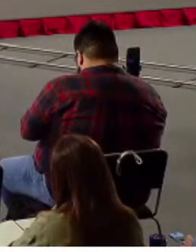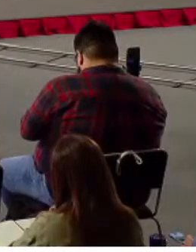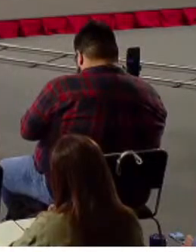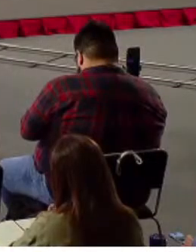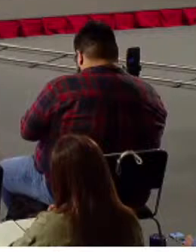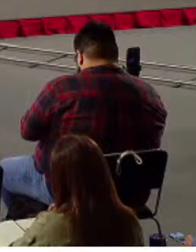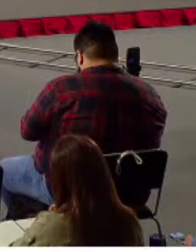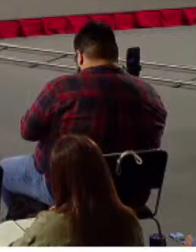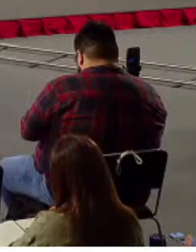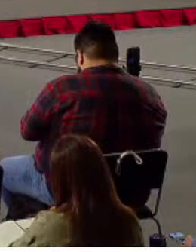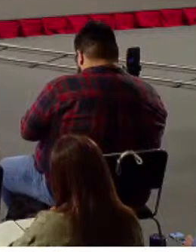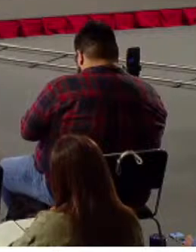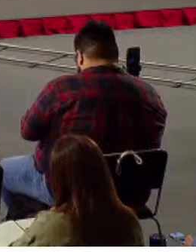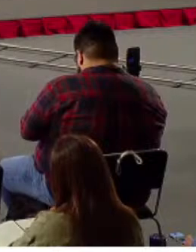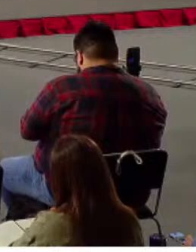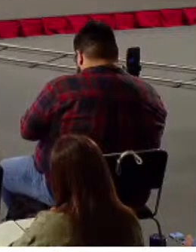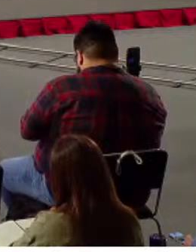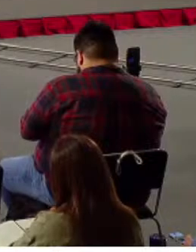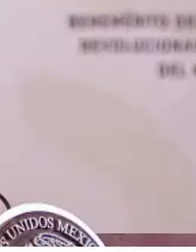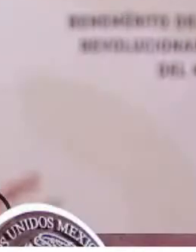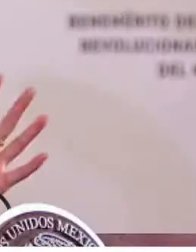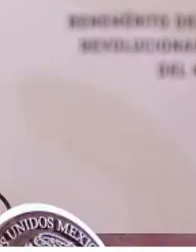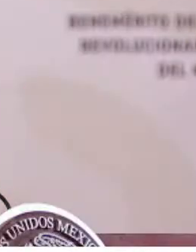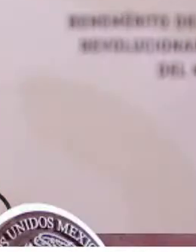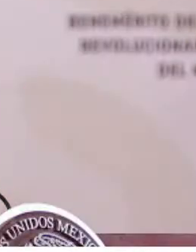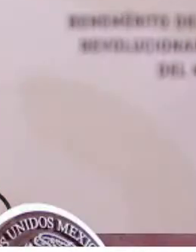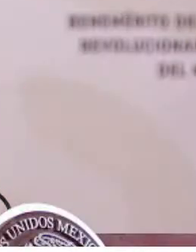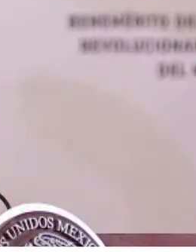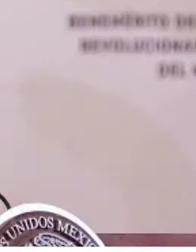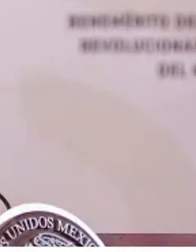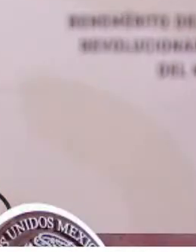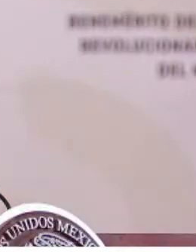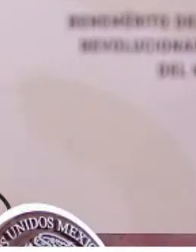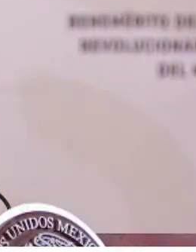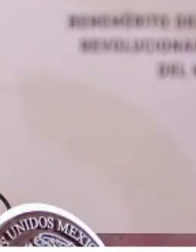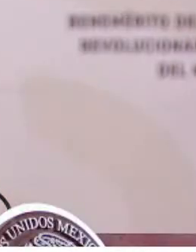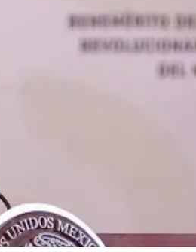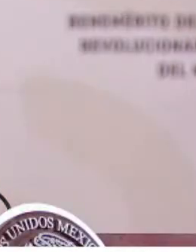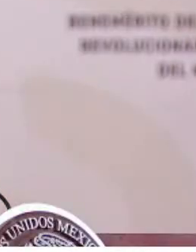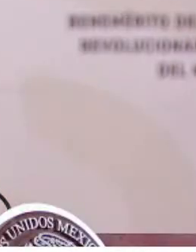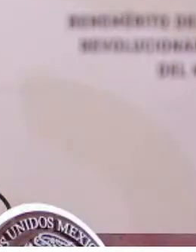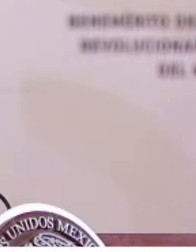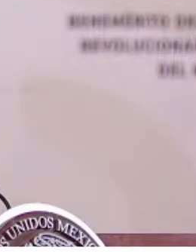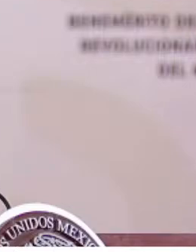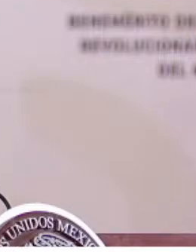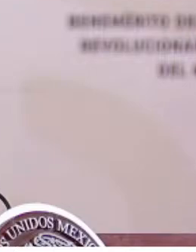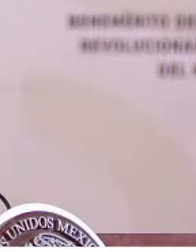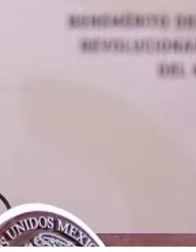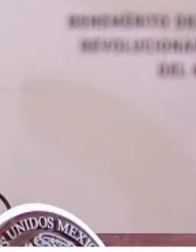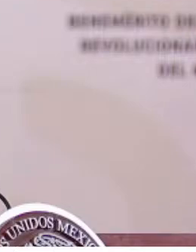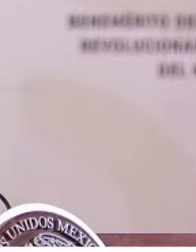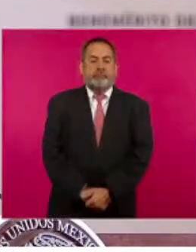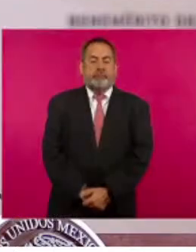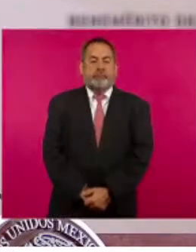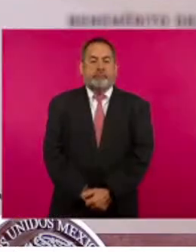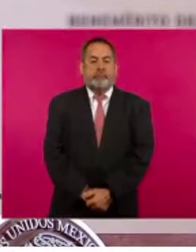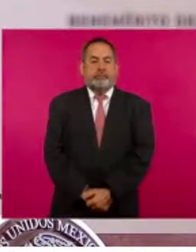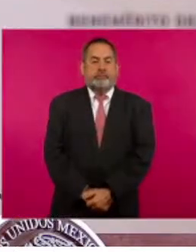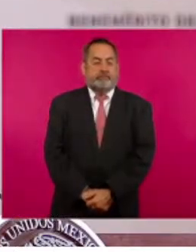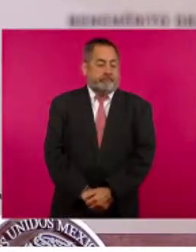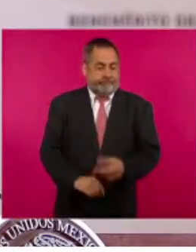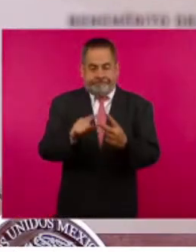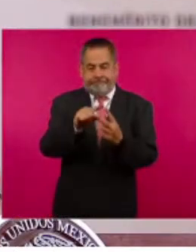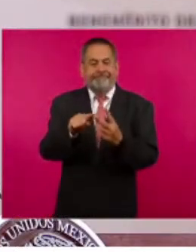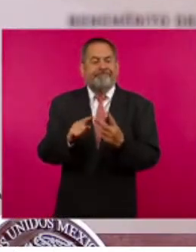salud que por incumplimientos de la proveeduría es necesario comprarlos para brindar la atención a los pacientes y evitar la interrupción de los tratamientos.